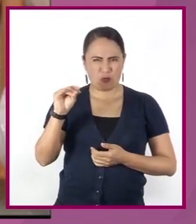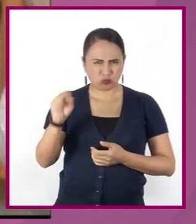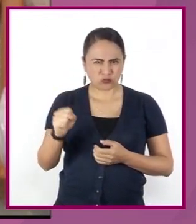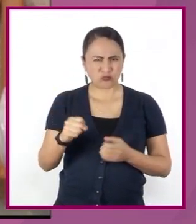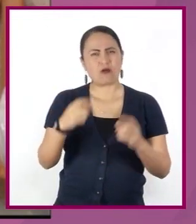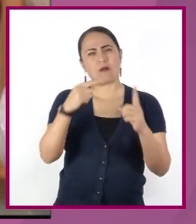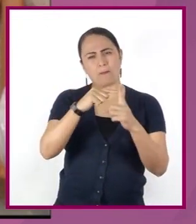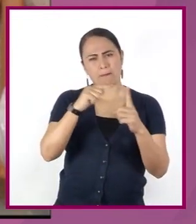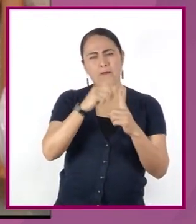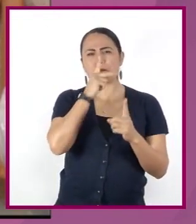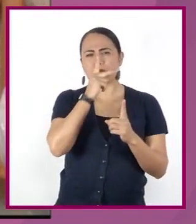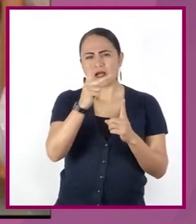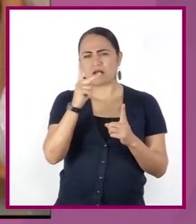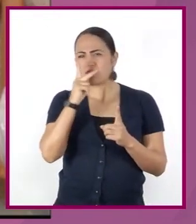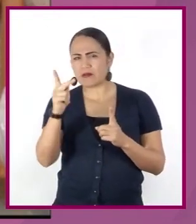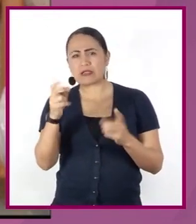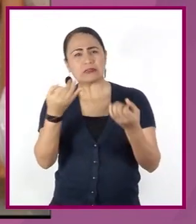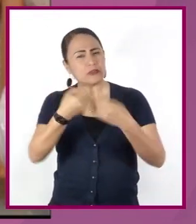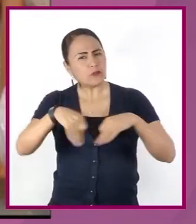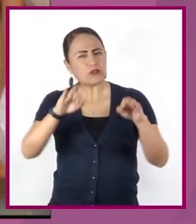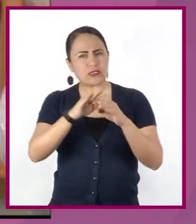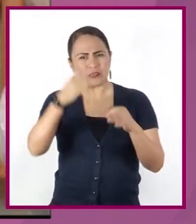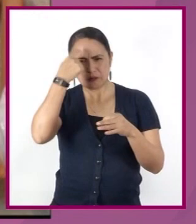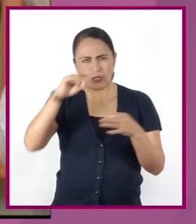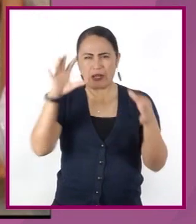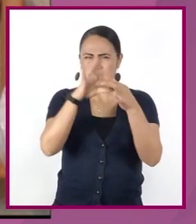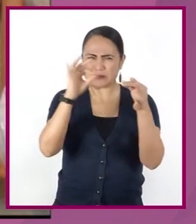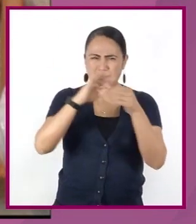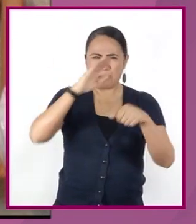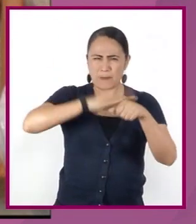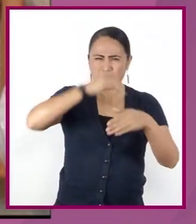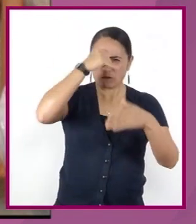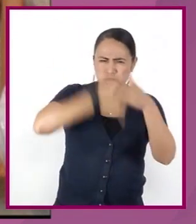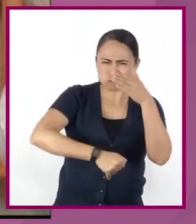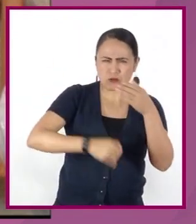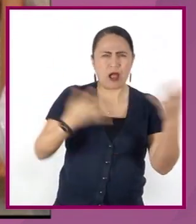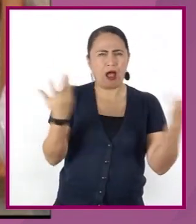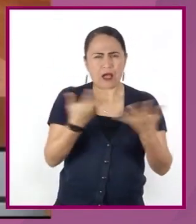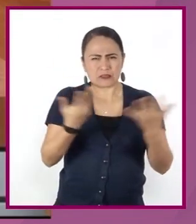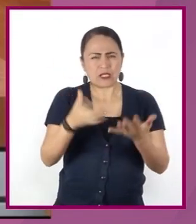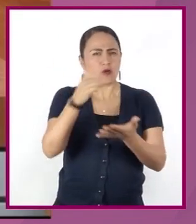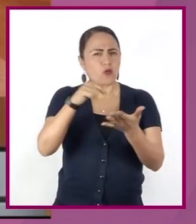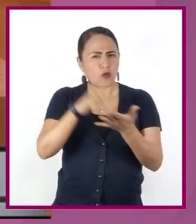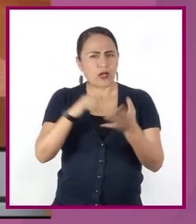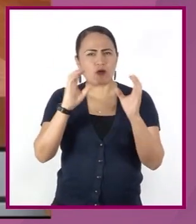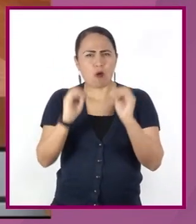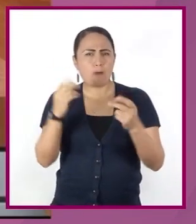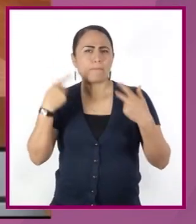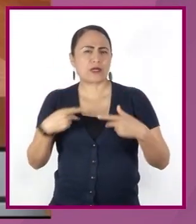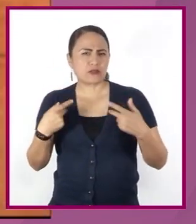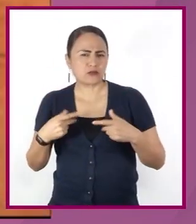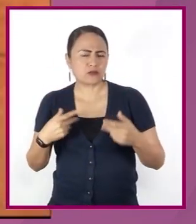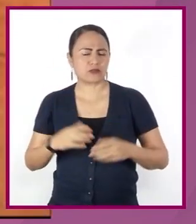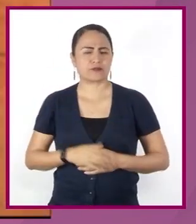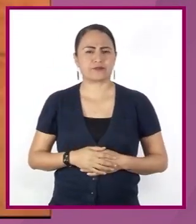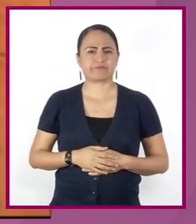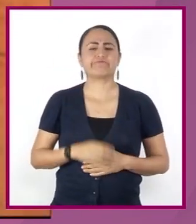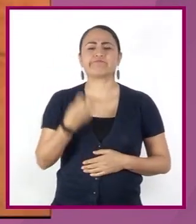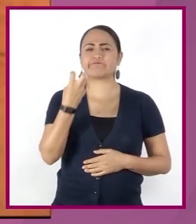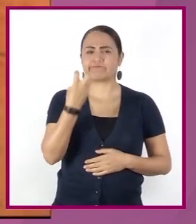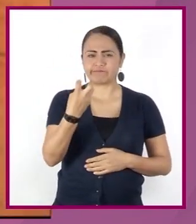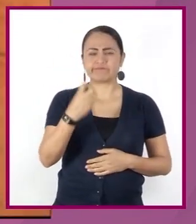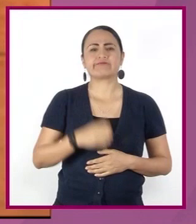indispensables cuando se hace una descripción detallada de hechos, lugares y personas. Así es.